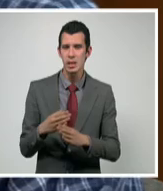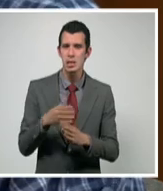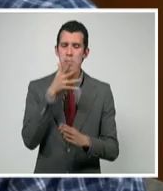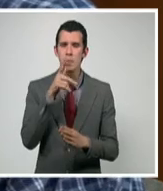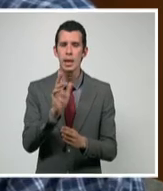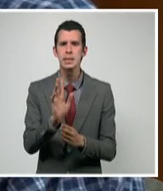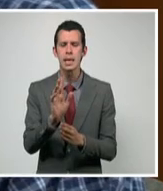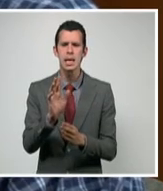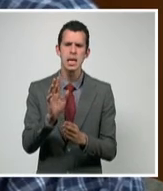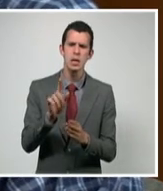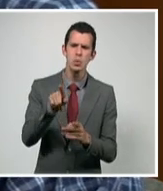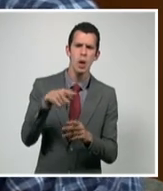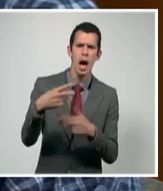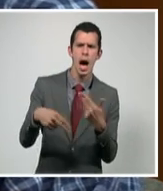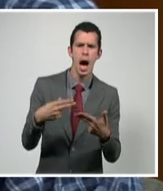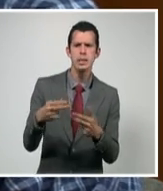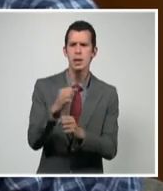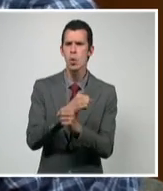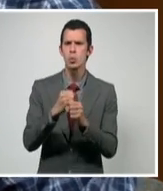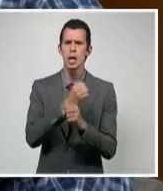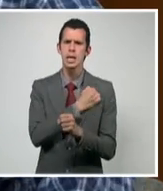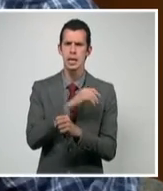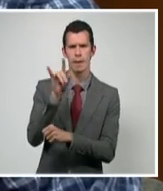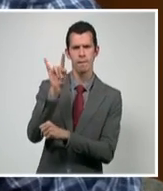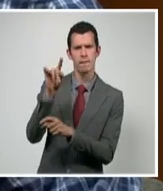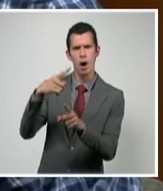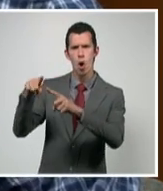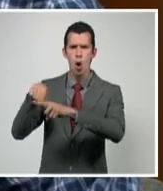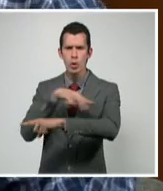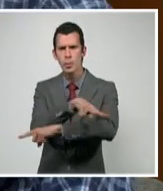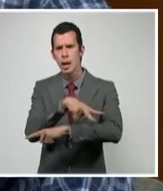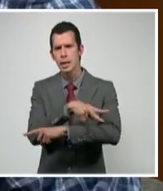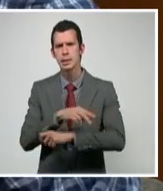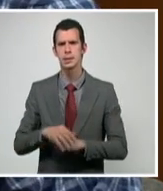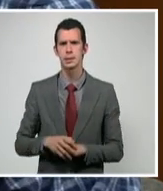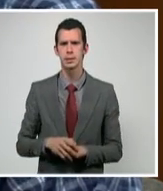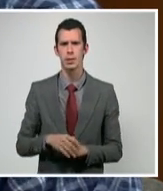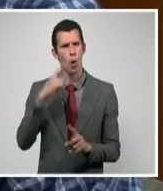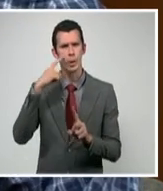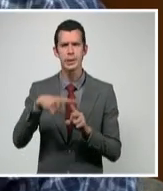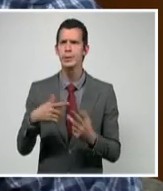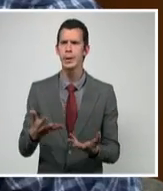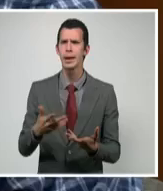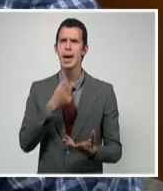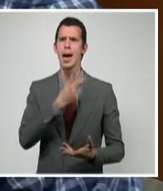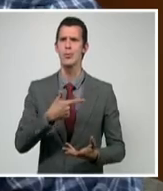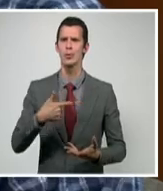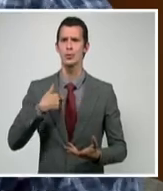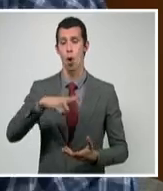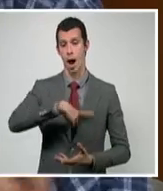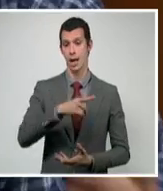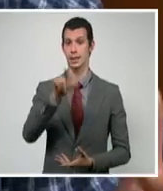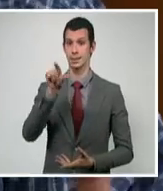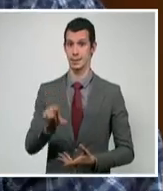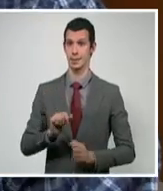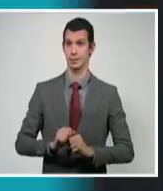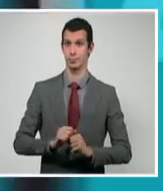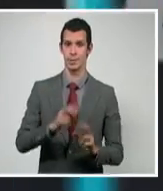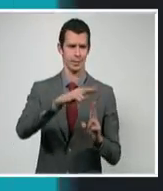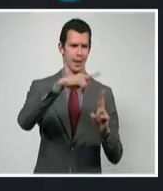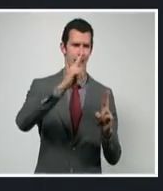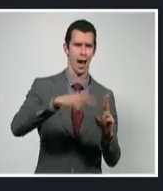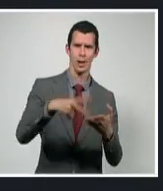de marketing. O sea, también seguramente puede servir para vender después mejor una obra o para vender un libro,